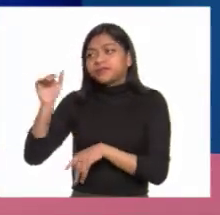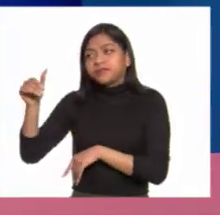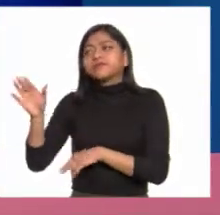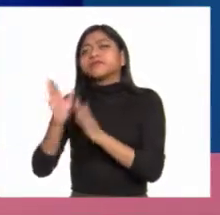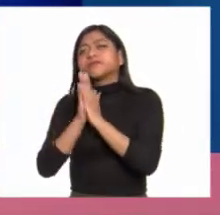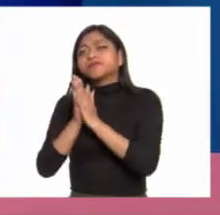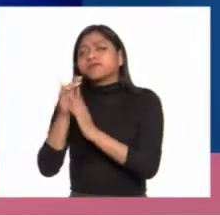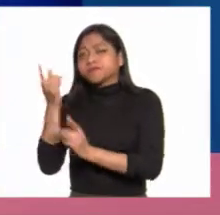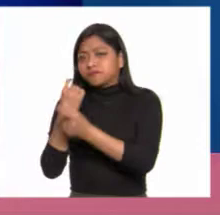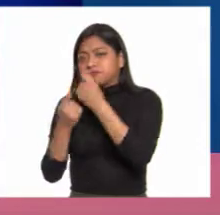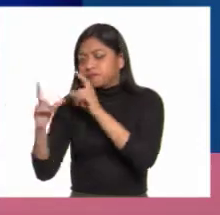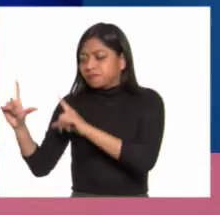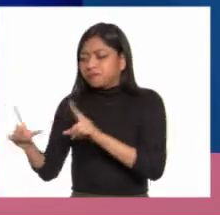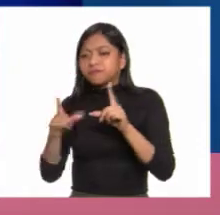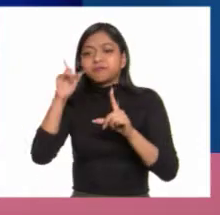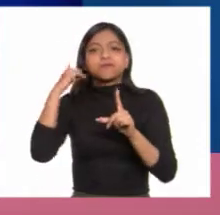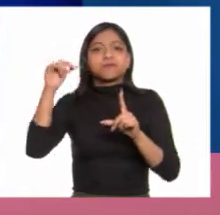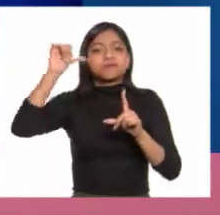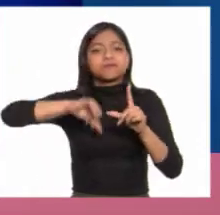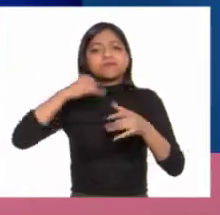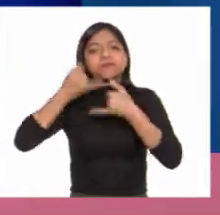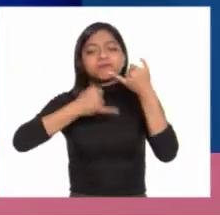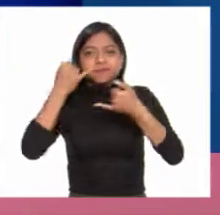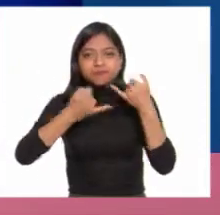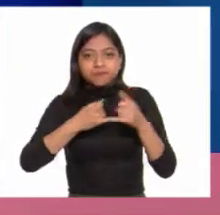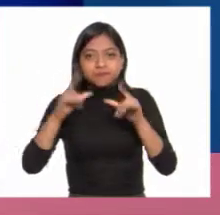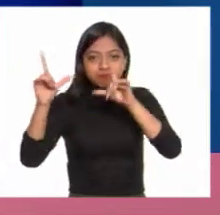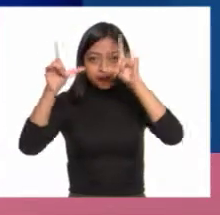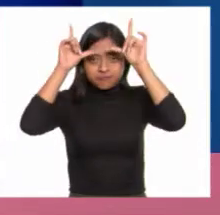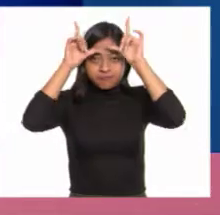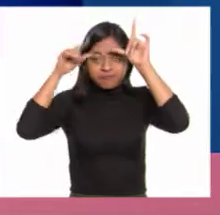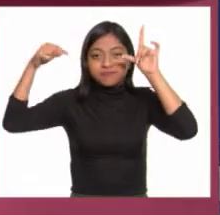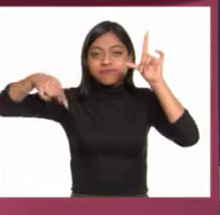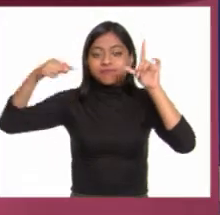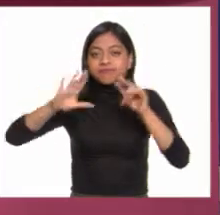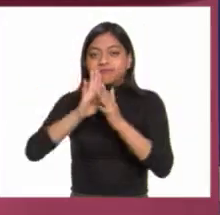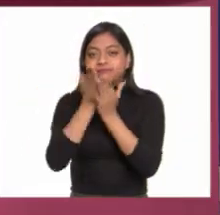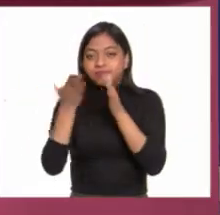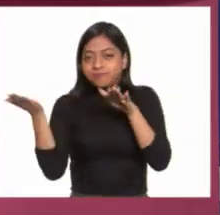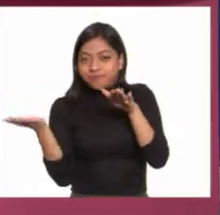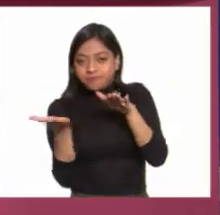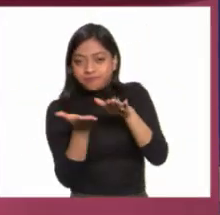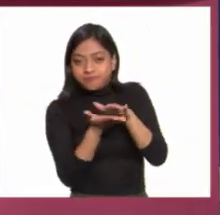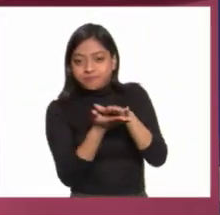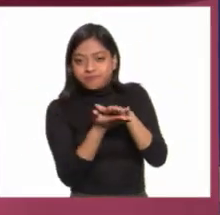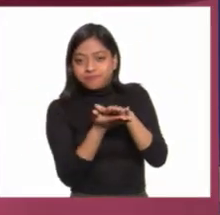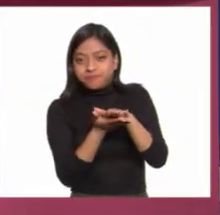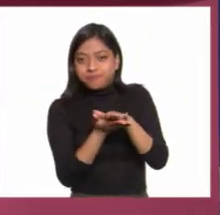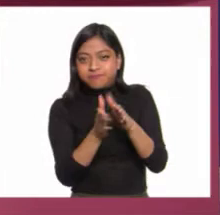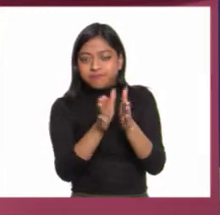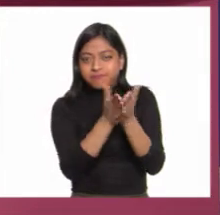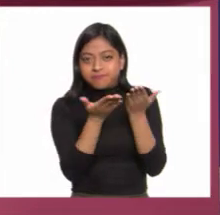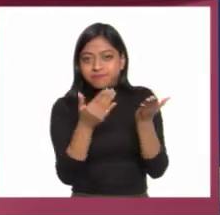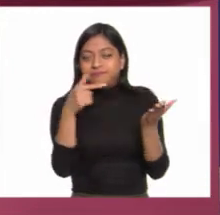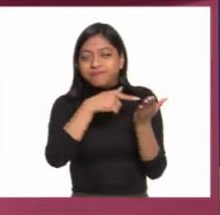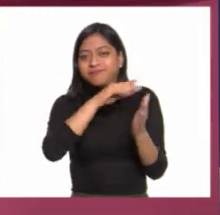traer algunas tarjetas para poder jugar. Y están allá abajo del libro de